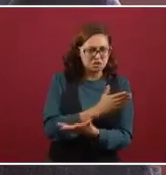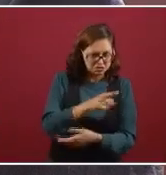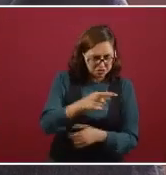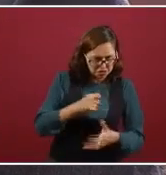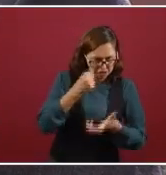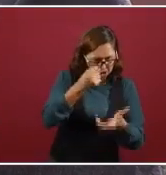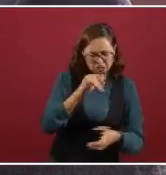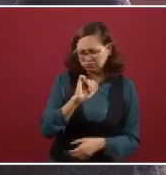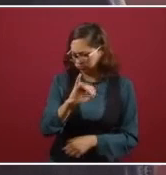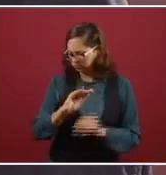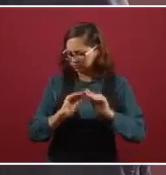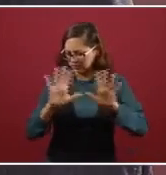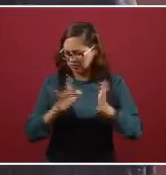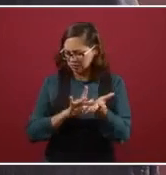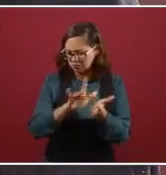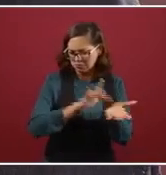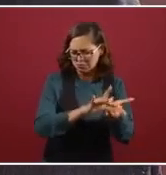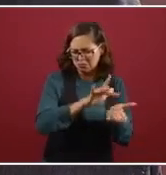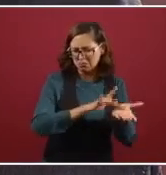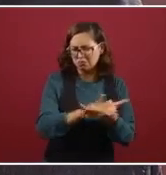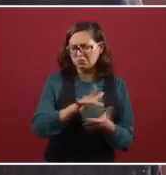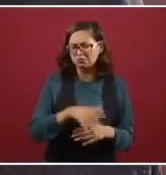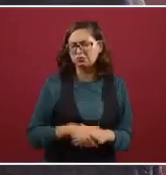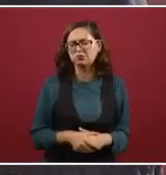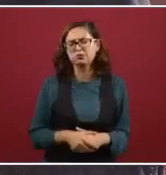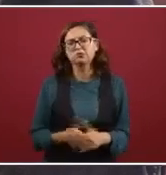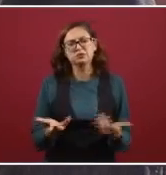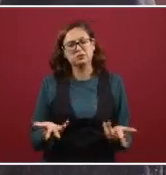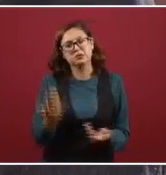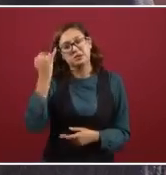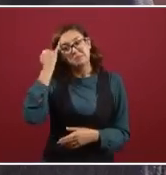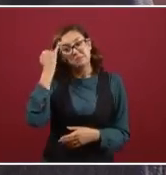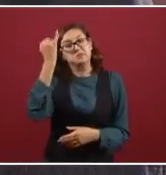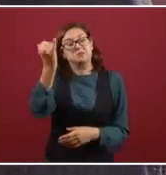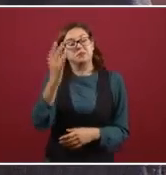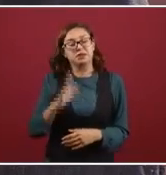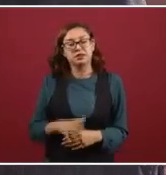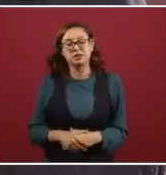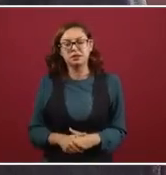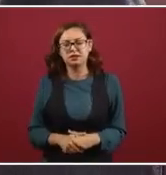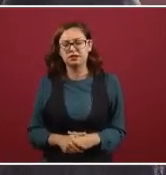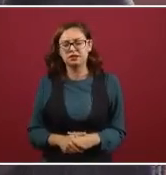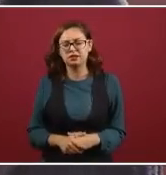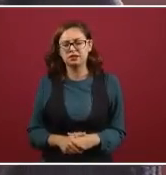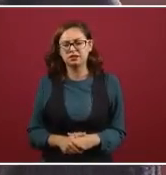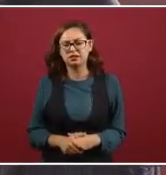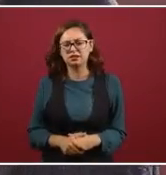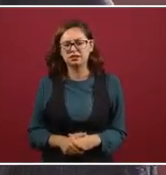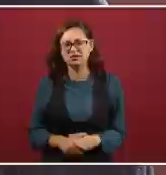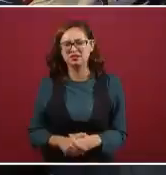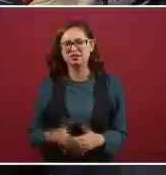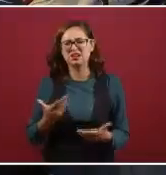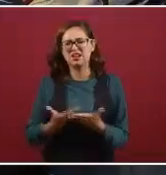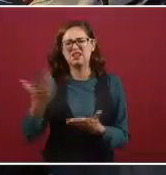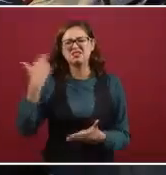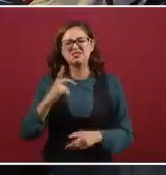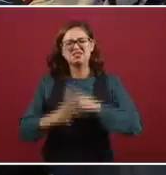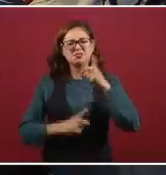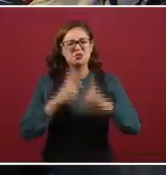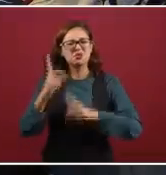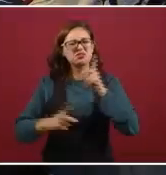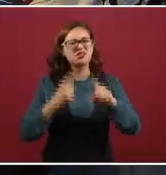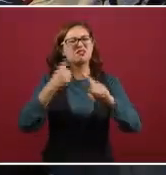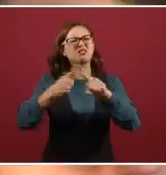requiera. Y finalmente, si tiene algún avance… Perdón. Imagínense, ¿quiénes estaban antes ahí en el deporte?